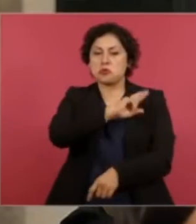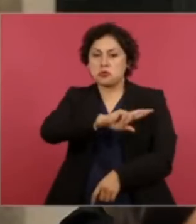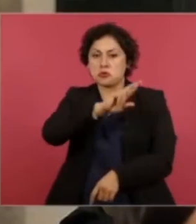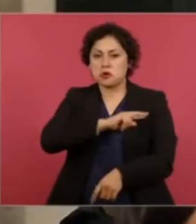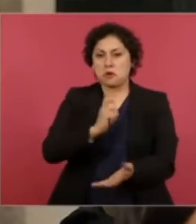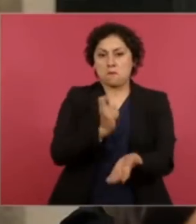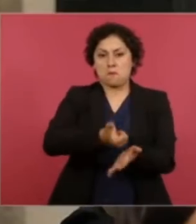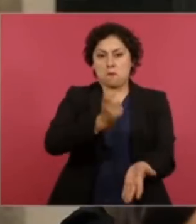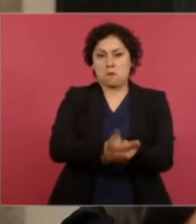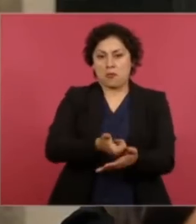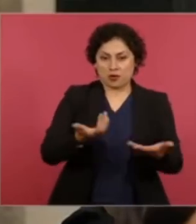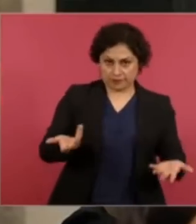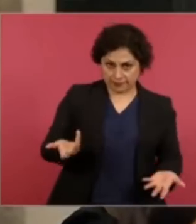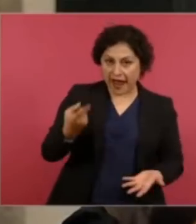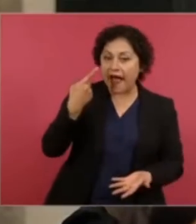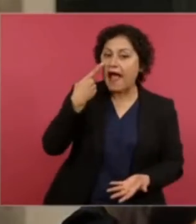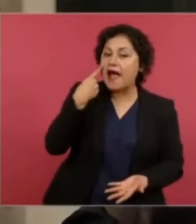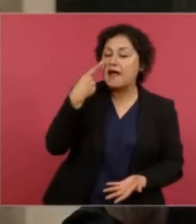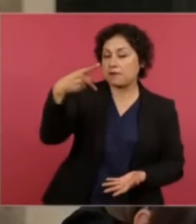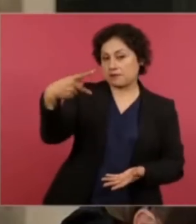en cuánto se rentan estos